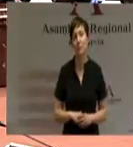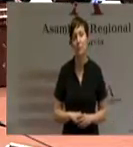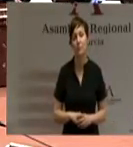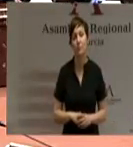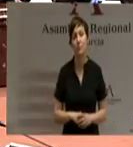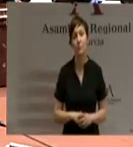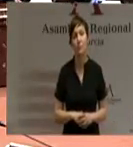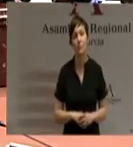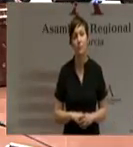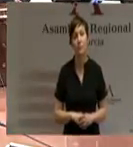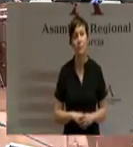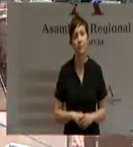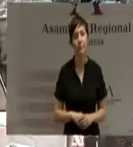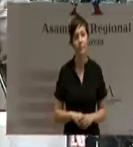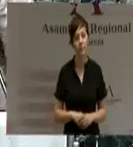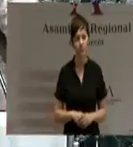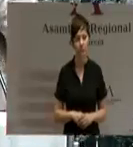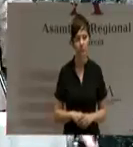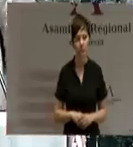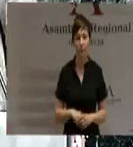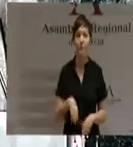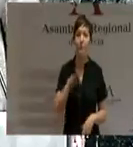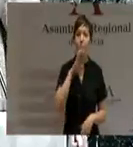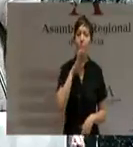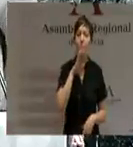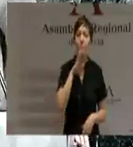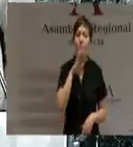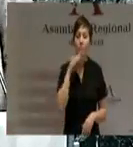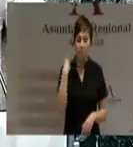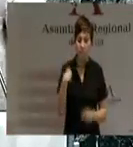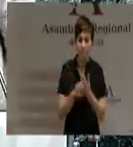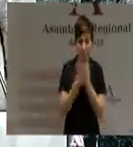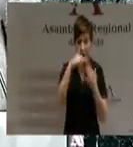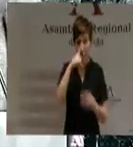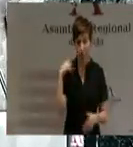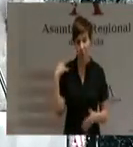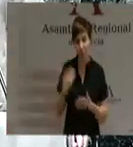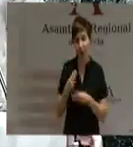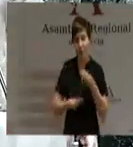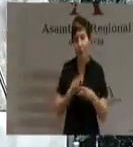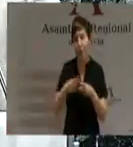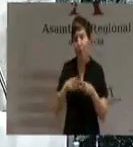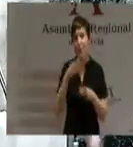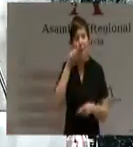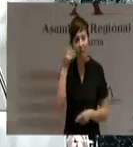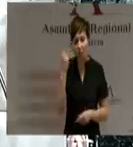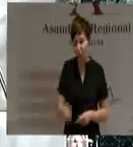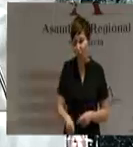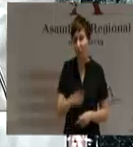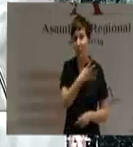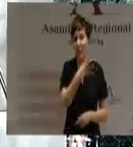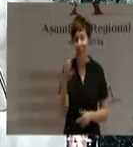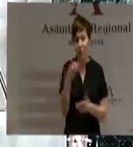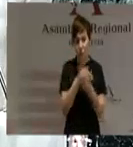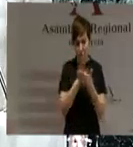Para hacer alguna de las cosas que usted ha dicho que hemos hecho, y algunas no necesitábamos, hemos pasado de 500 millones de euros